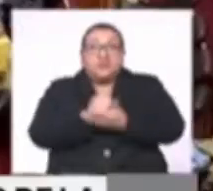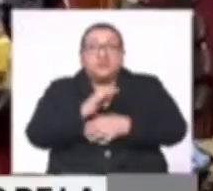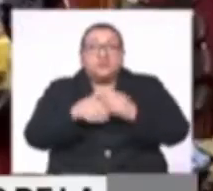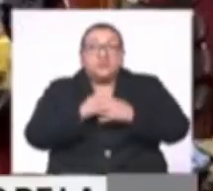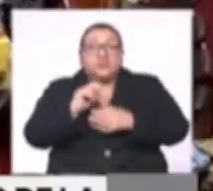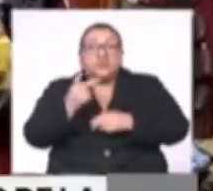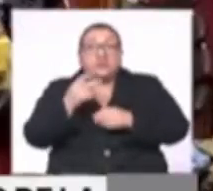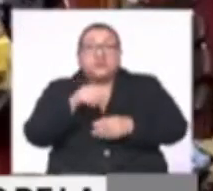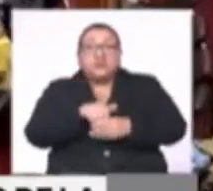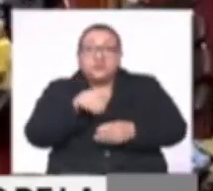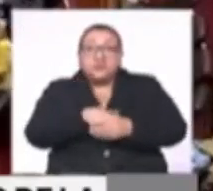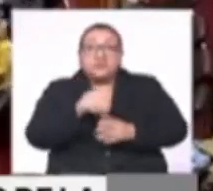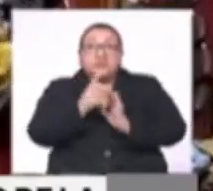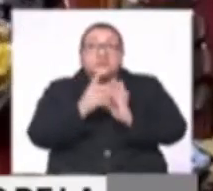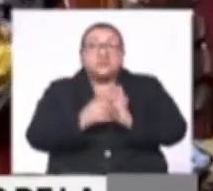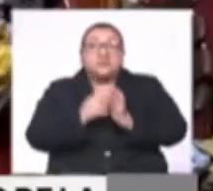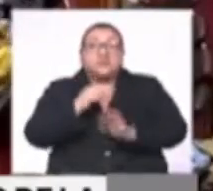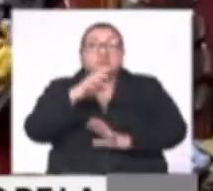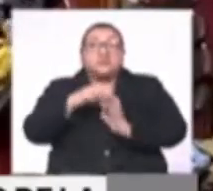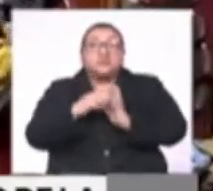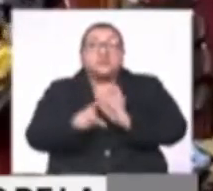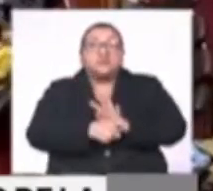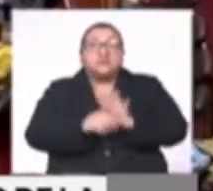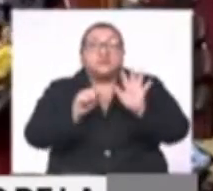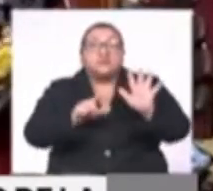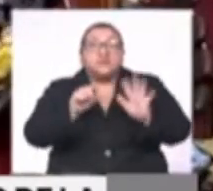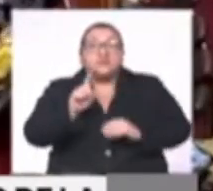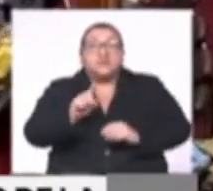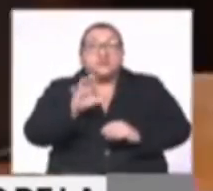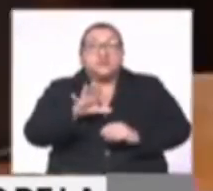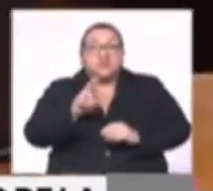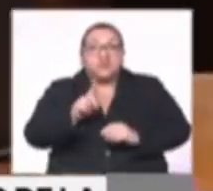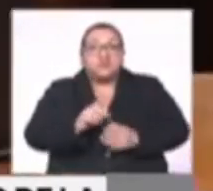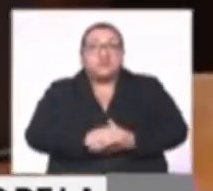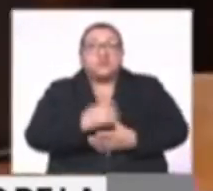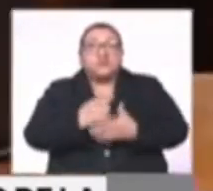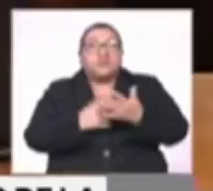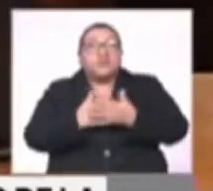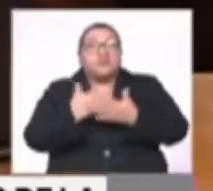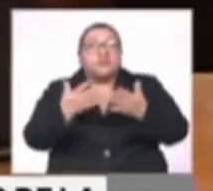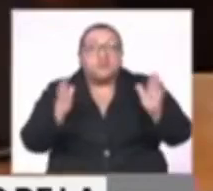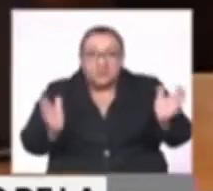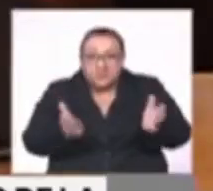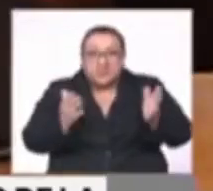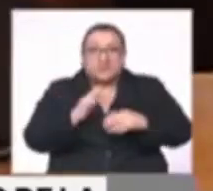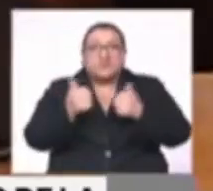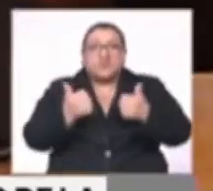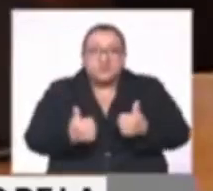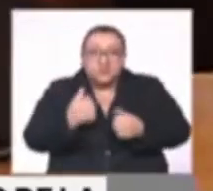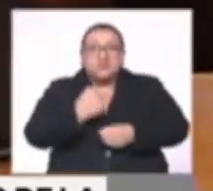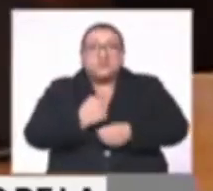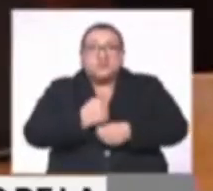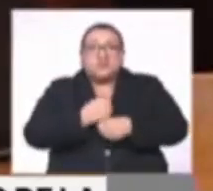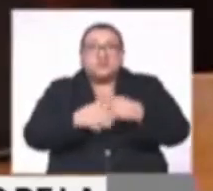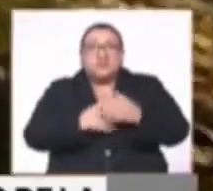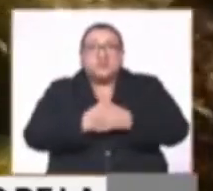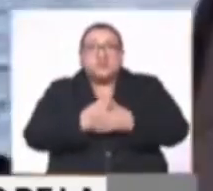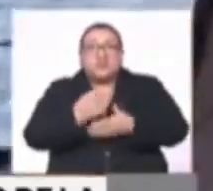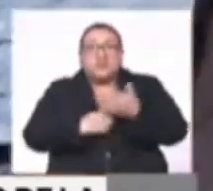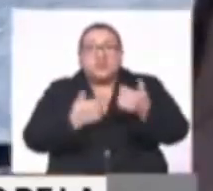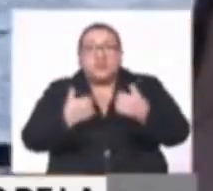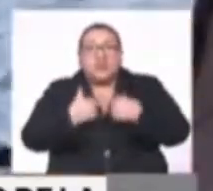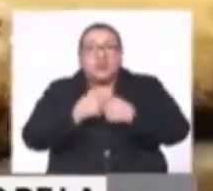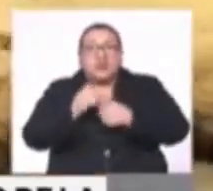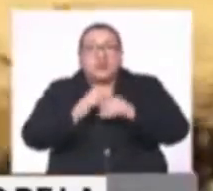de segunda votación el dictamen del proyecto de ley 7154 que propone promover la gestión eficiente y el mantenimiento sostenible de